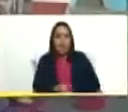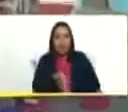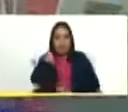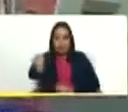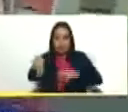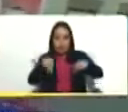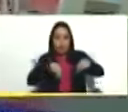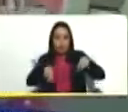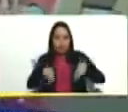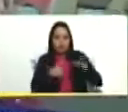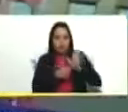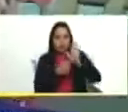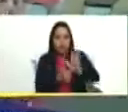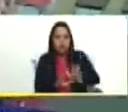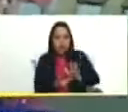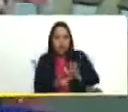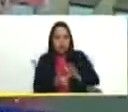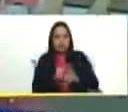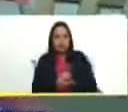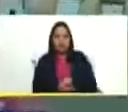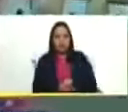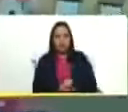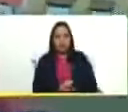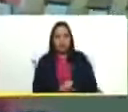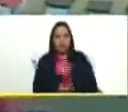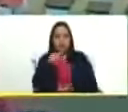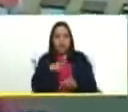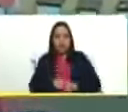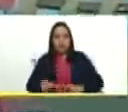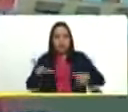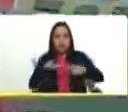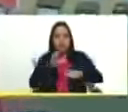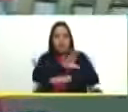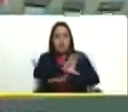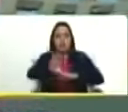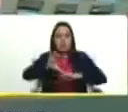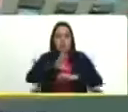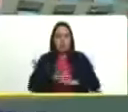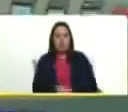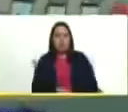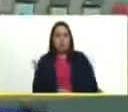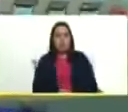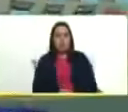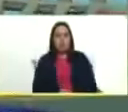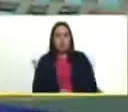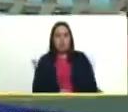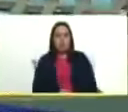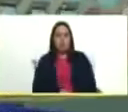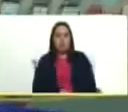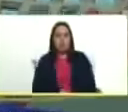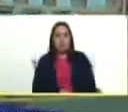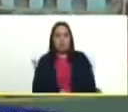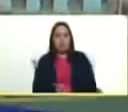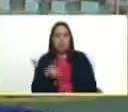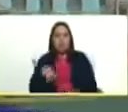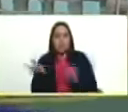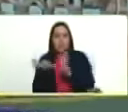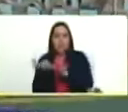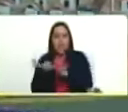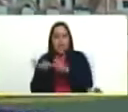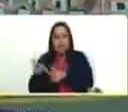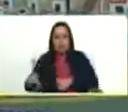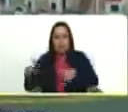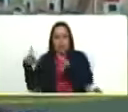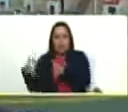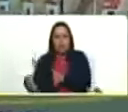nuestra cartografía social. Acá tenemos el sector de los Caribes, que es lo que condila con el sector 3 y el sector